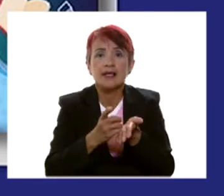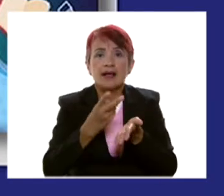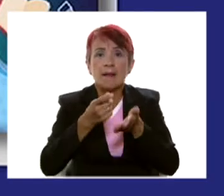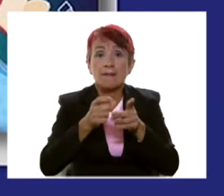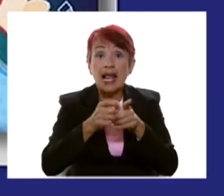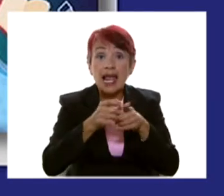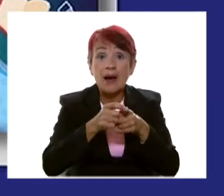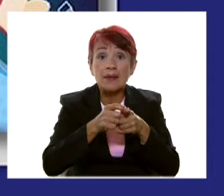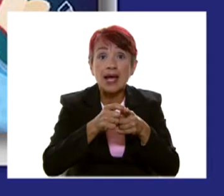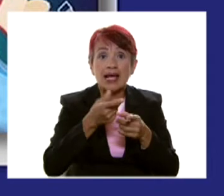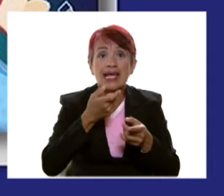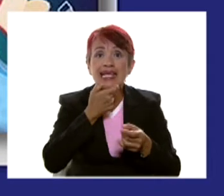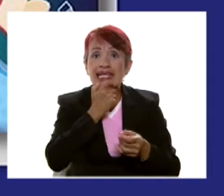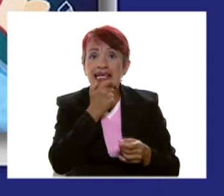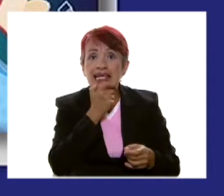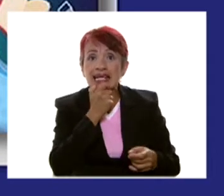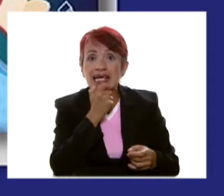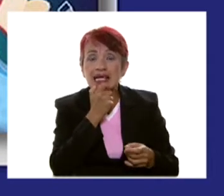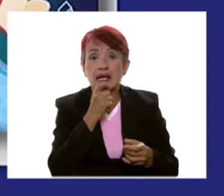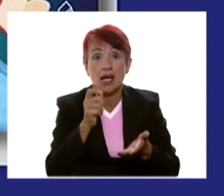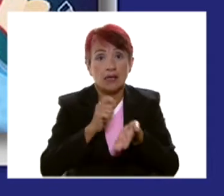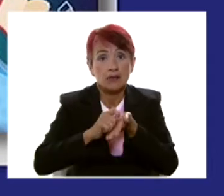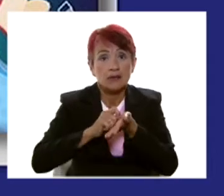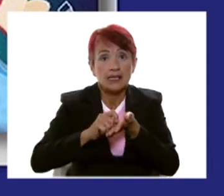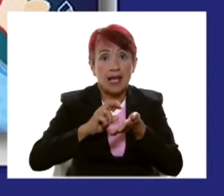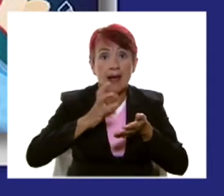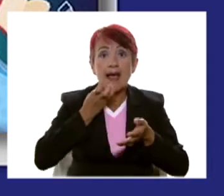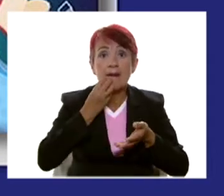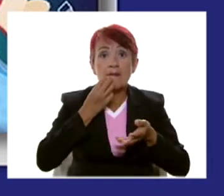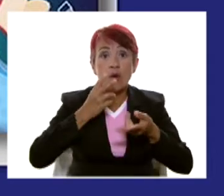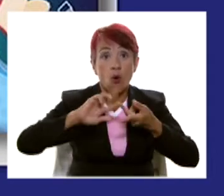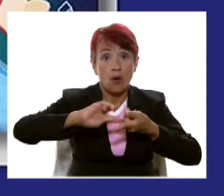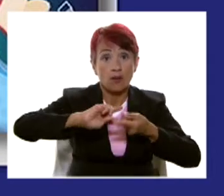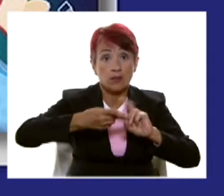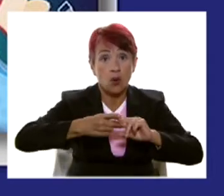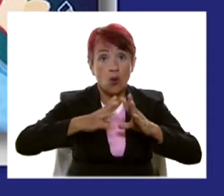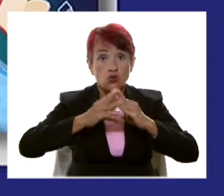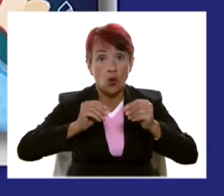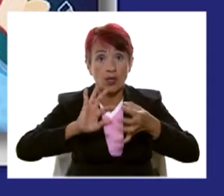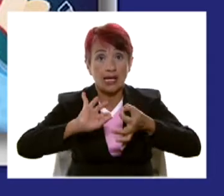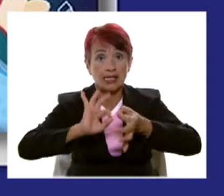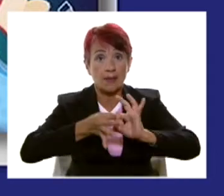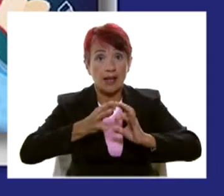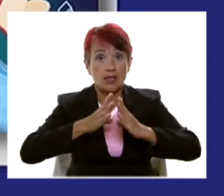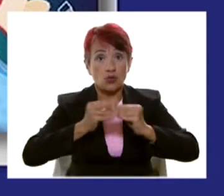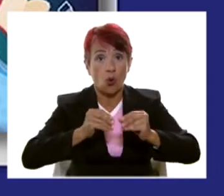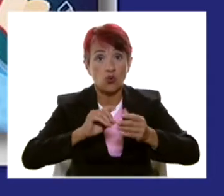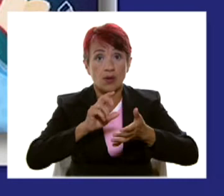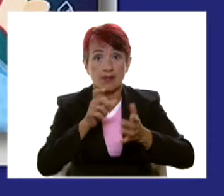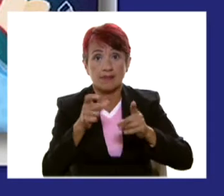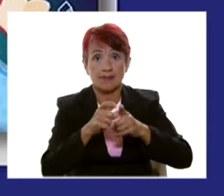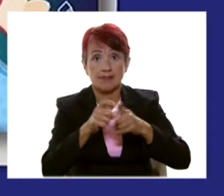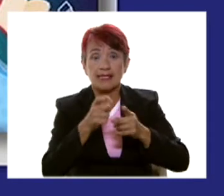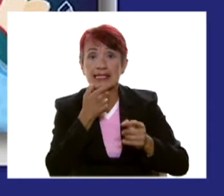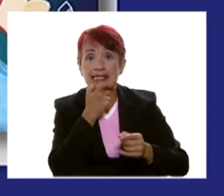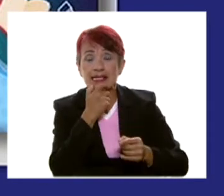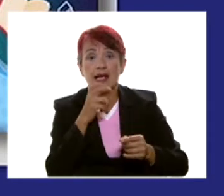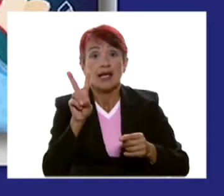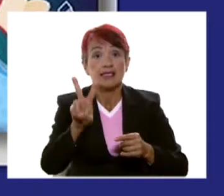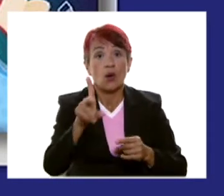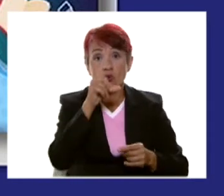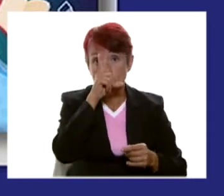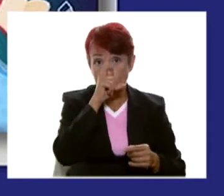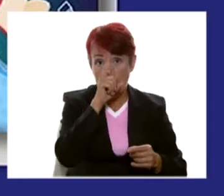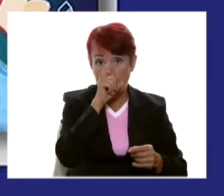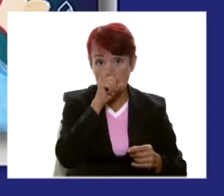¿ok? Recuerden, anoten inclusive si es posible la traducción y si quieren hacer un gráfico mucho mejor. Cerebro guarda mejor imágenes. Para segundo año vamos